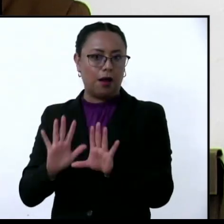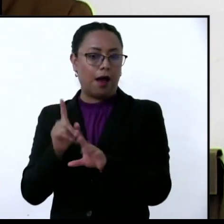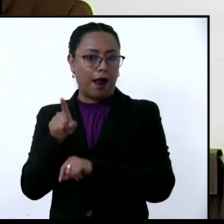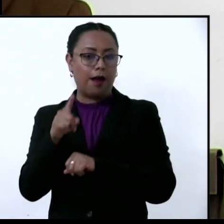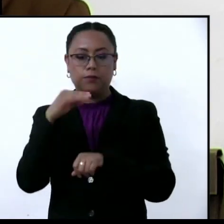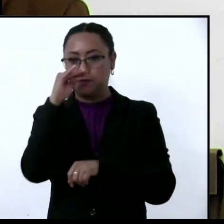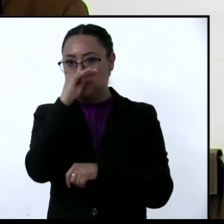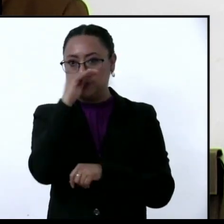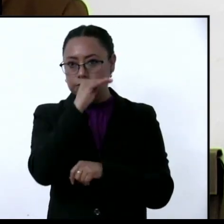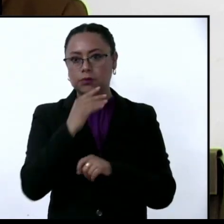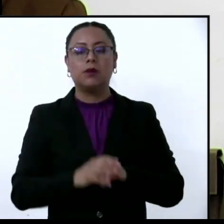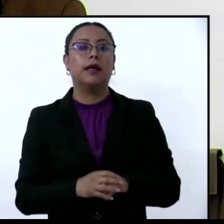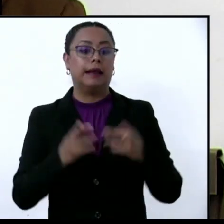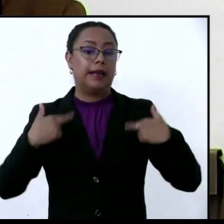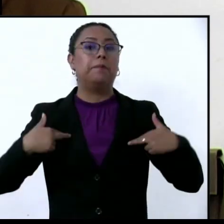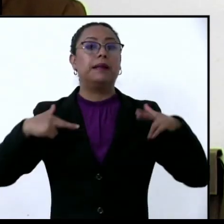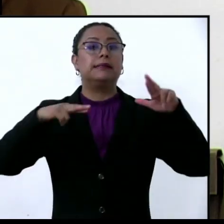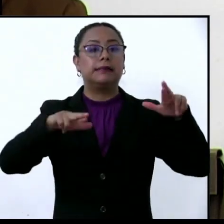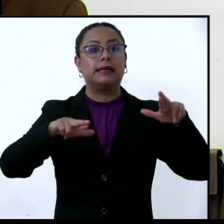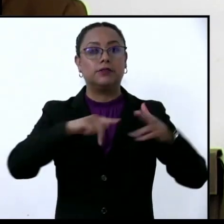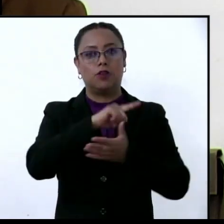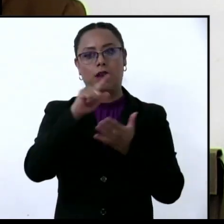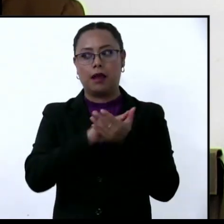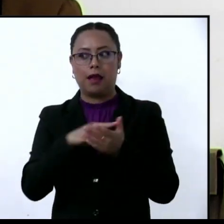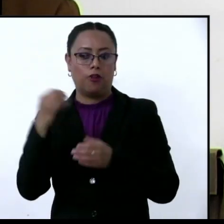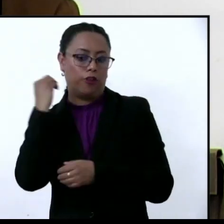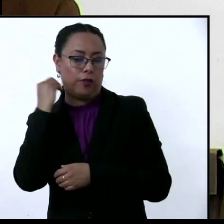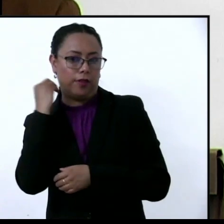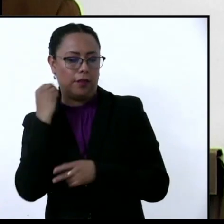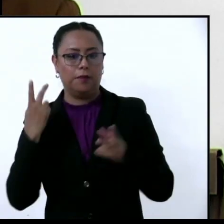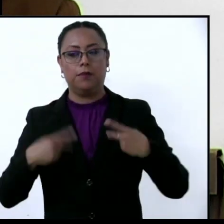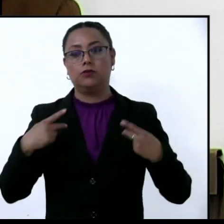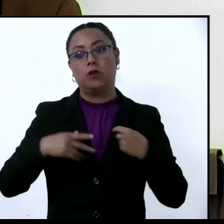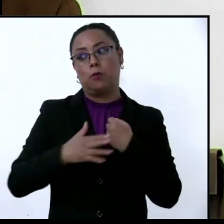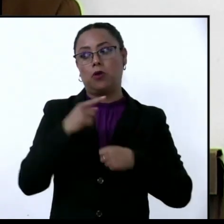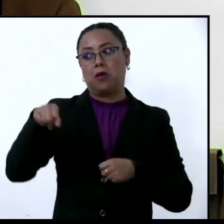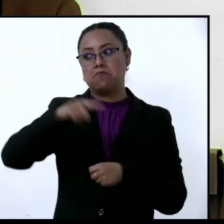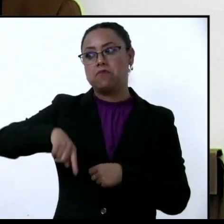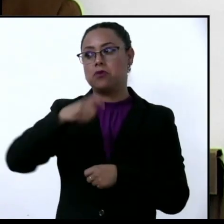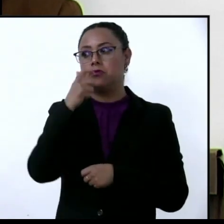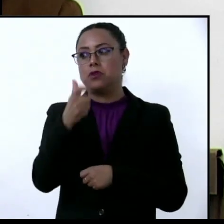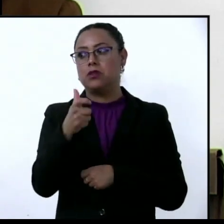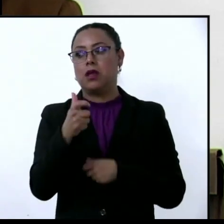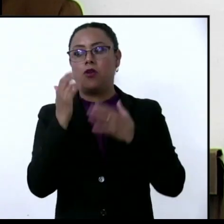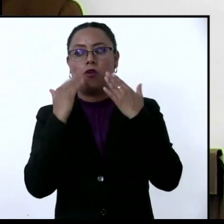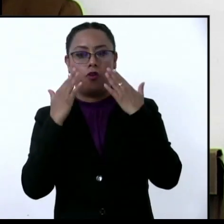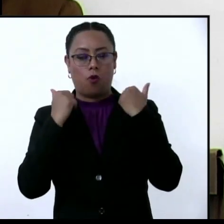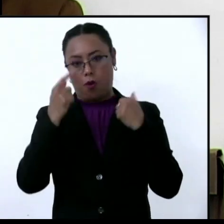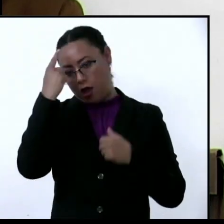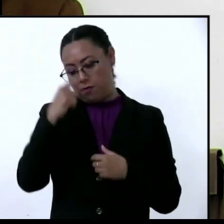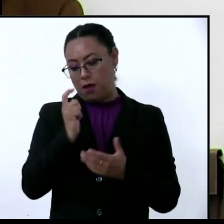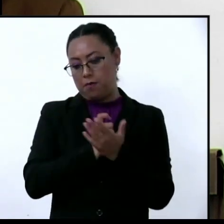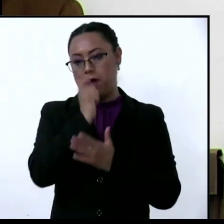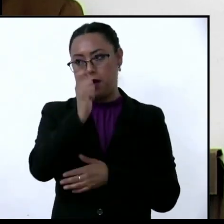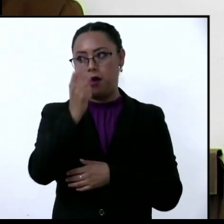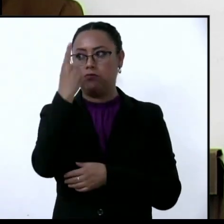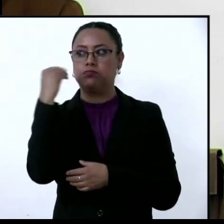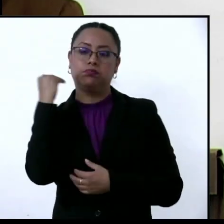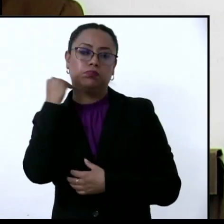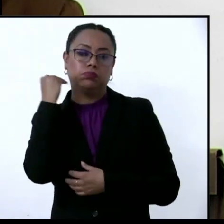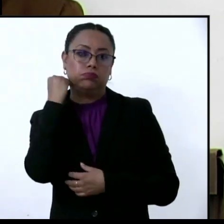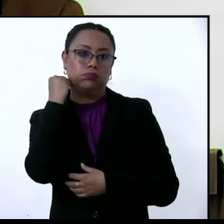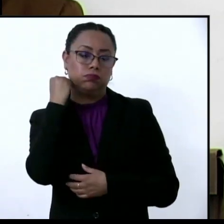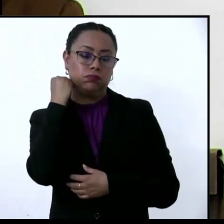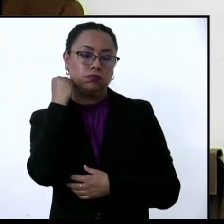cabo la representación legal de las personas que no cuentan con recursos económicos para cubrir los honorarios de una